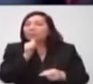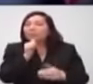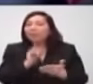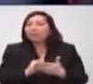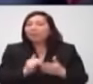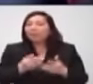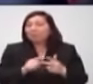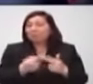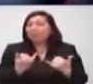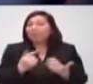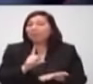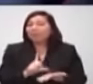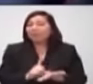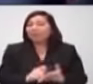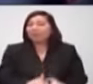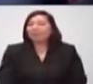ciudad de Lima.